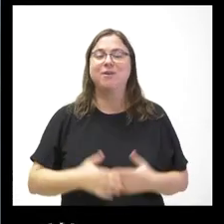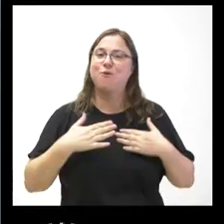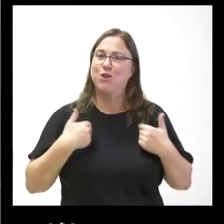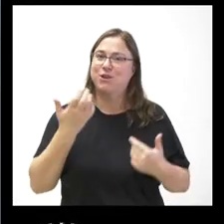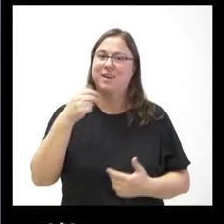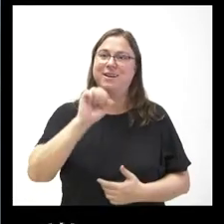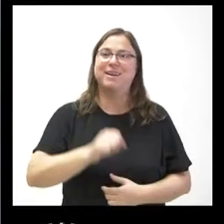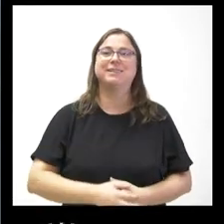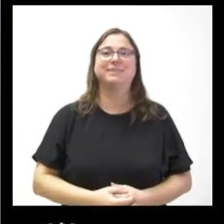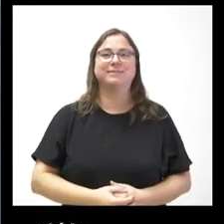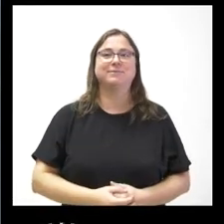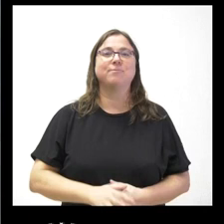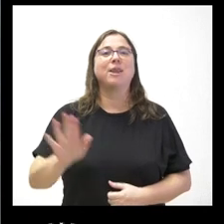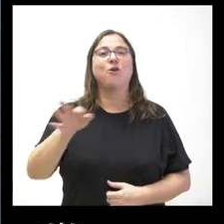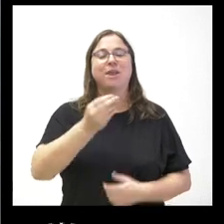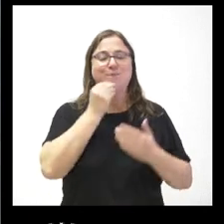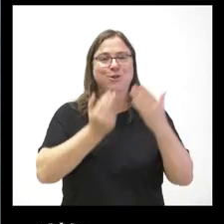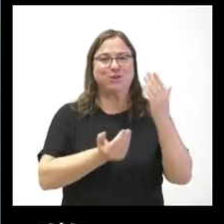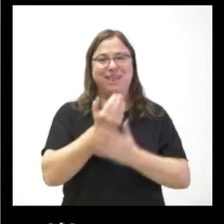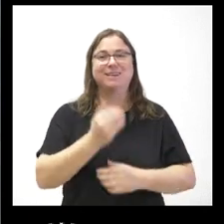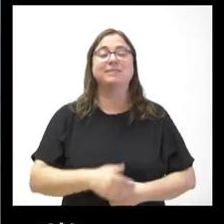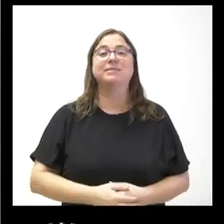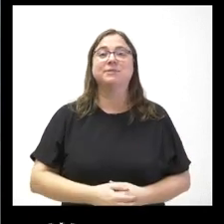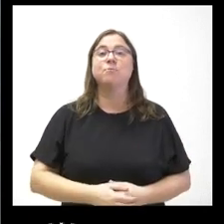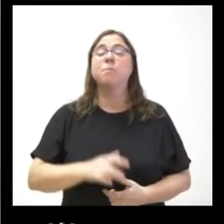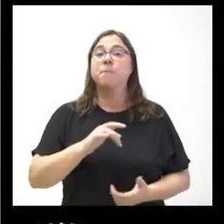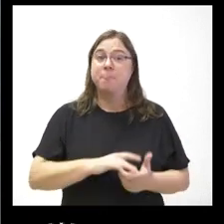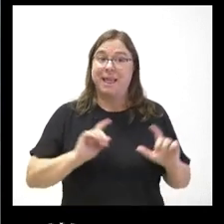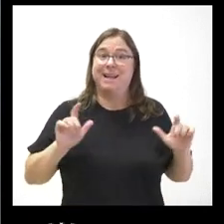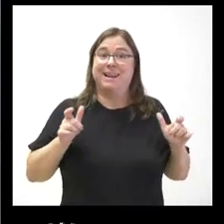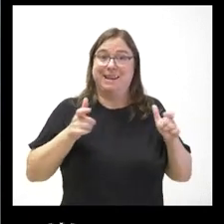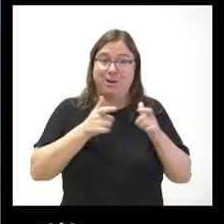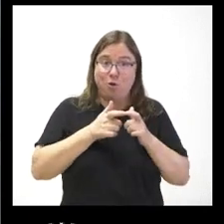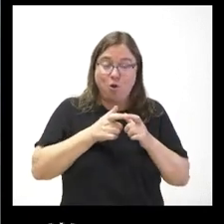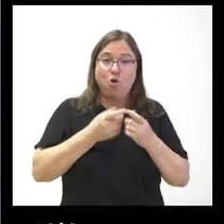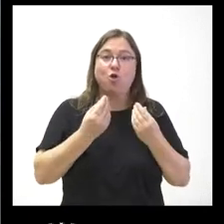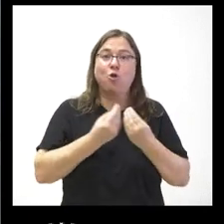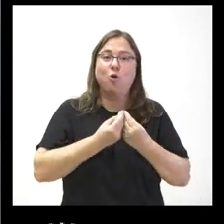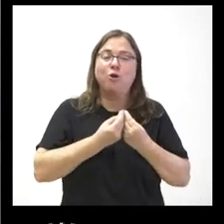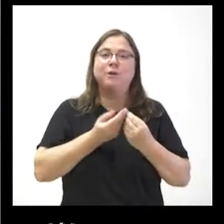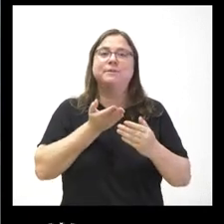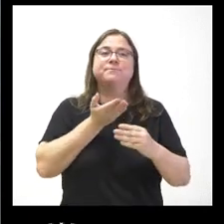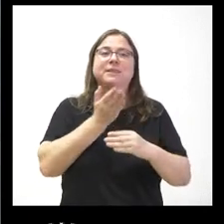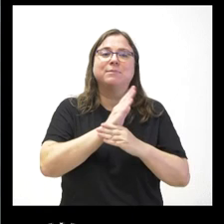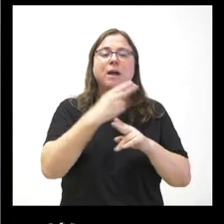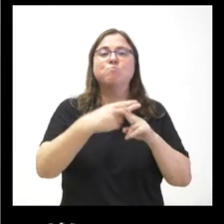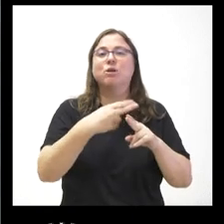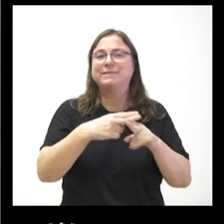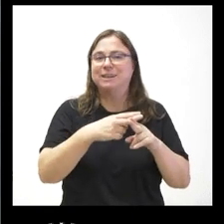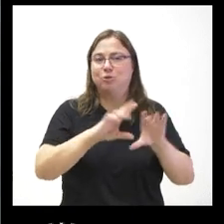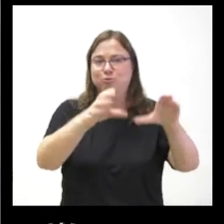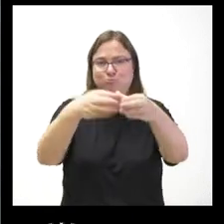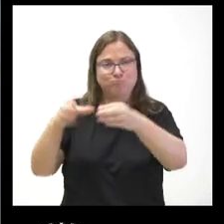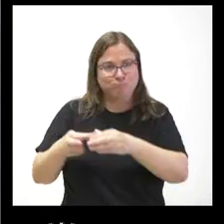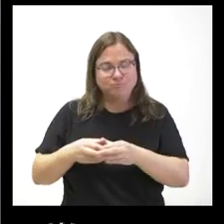Encarna Hola buenos días después de las reuniones con los representantes de los distintos partidos políticos quería preguntar